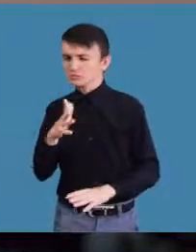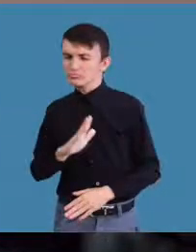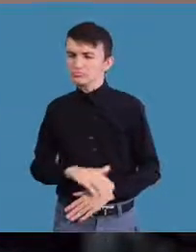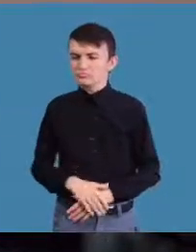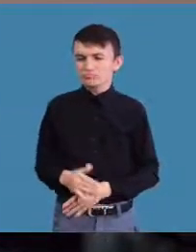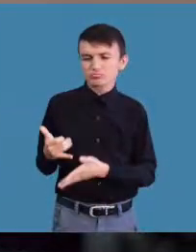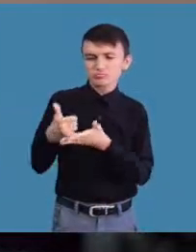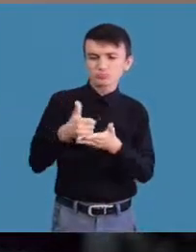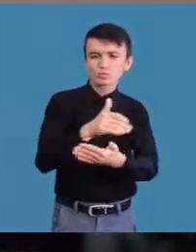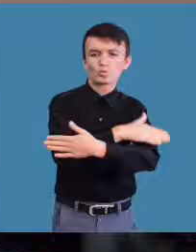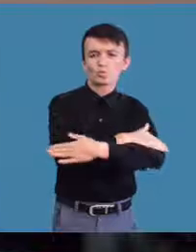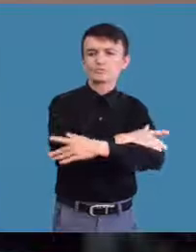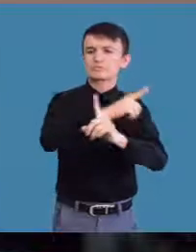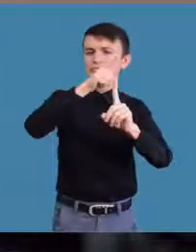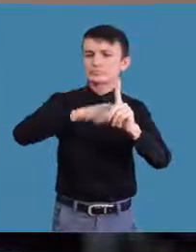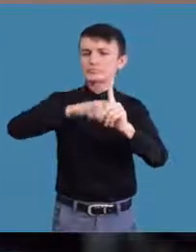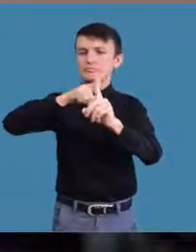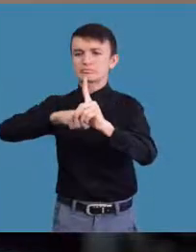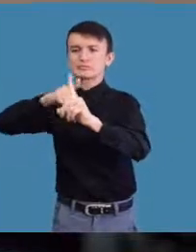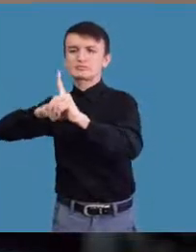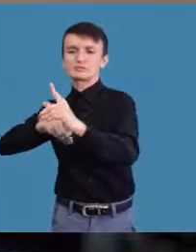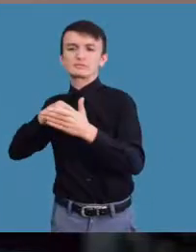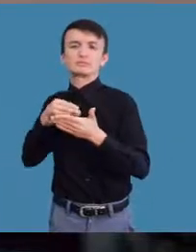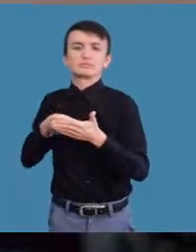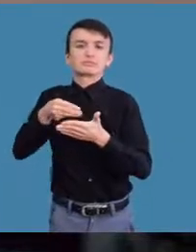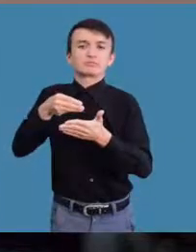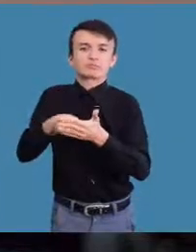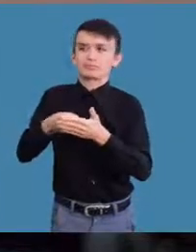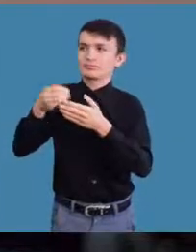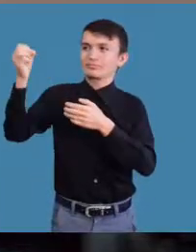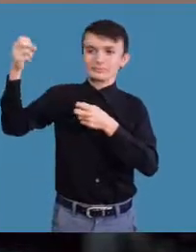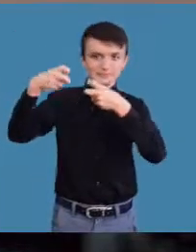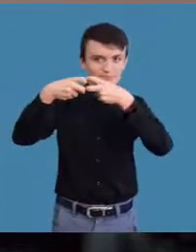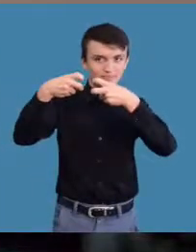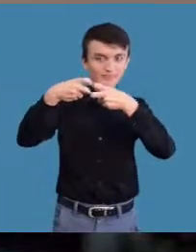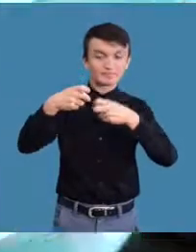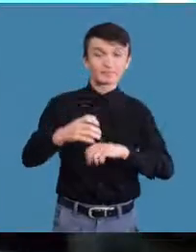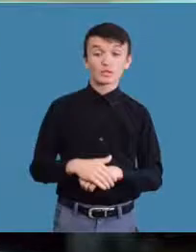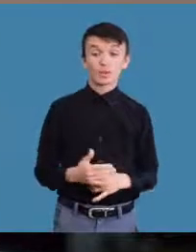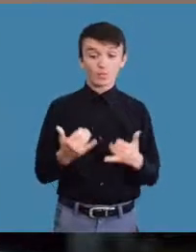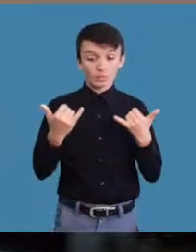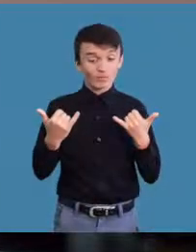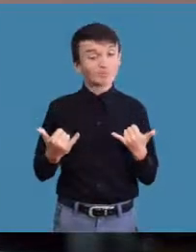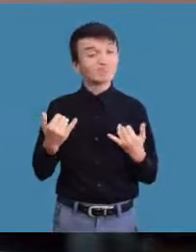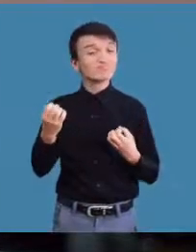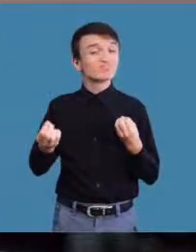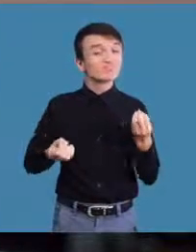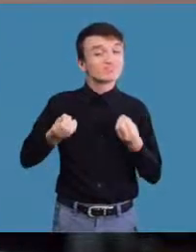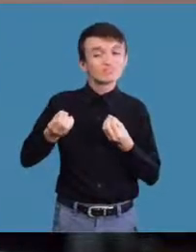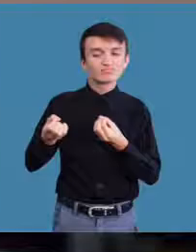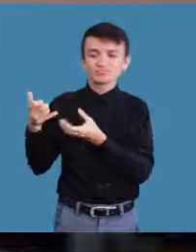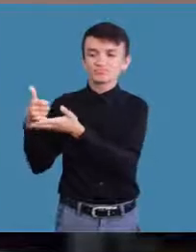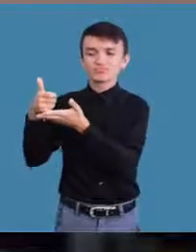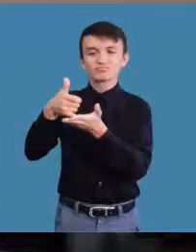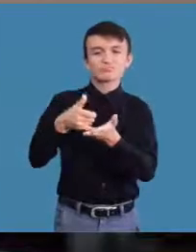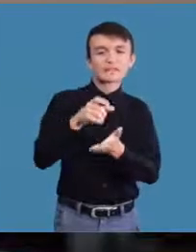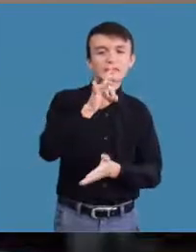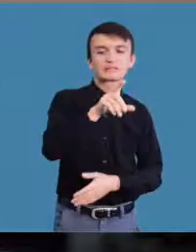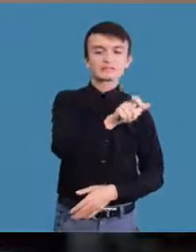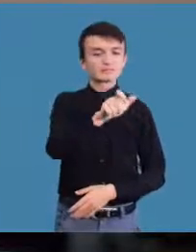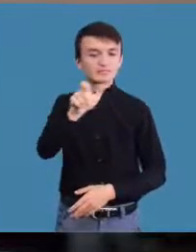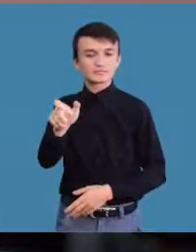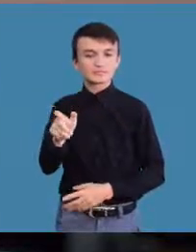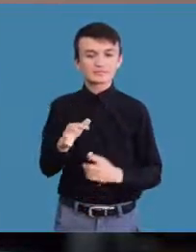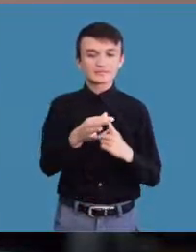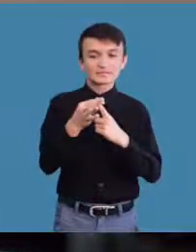usuarios que han tenido ese buen comportamiento frente al pago de la factura de energía. Hoy le estamos entregando premios a